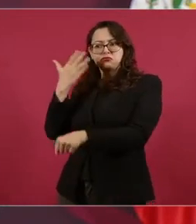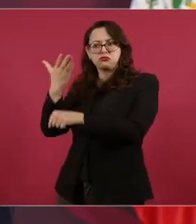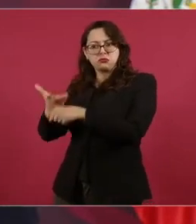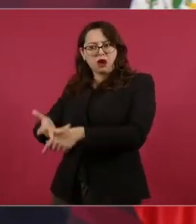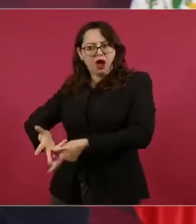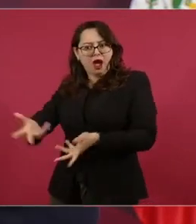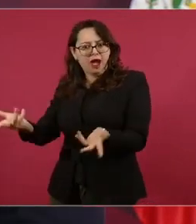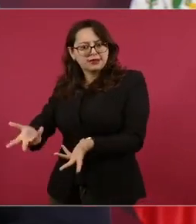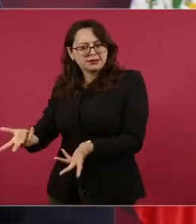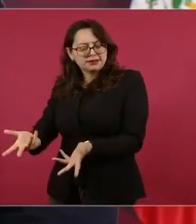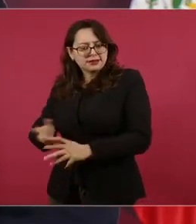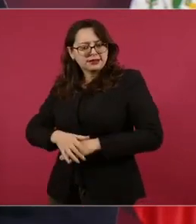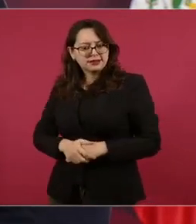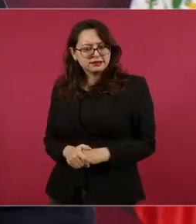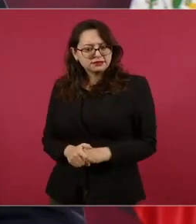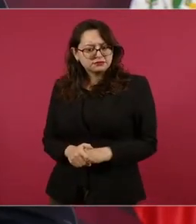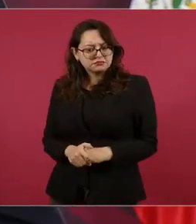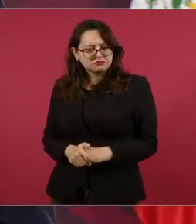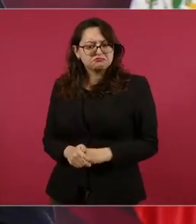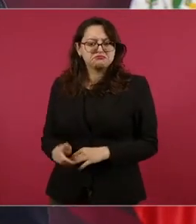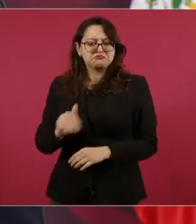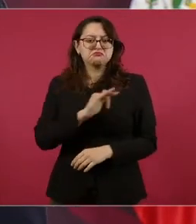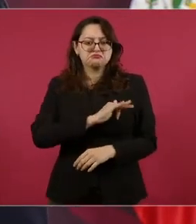hacer el servicio